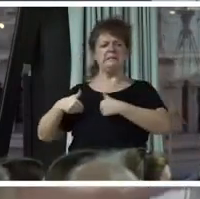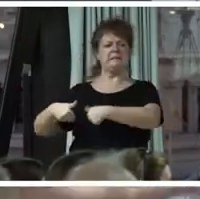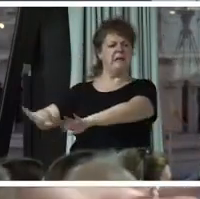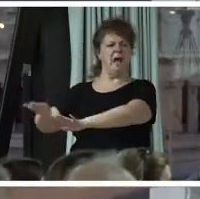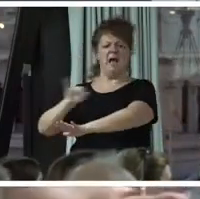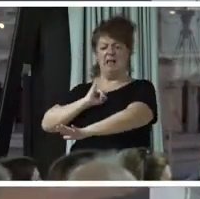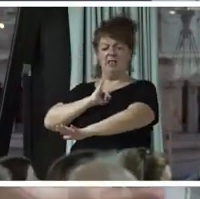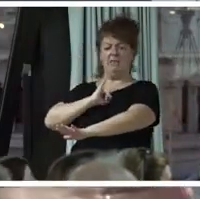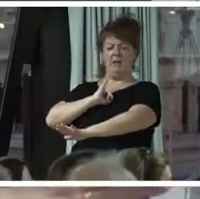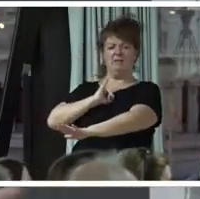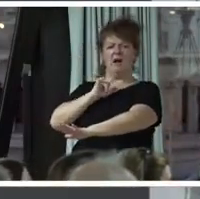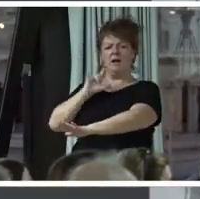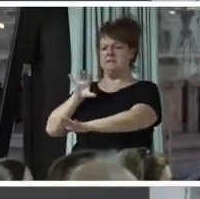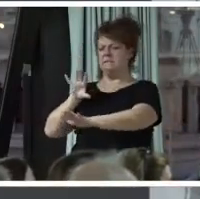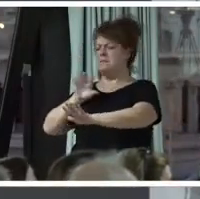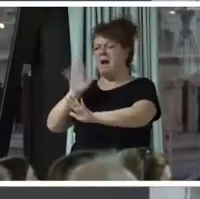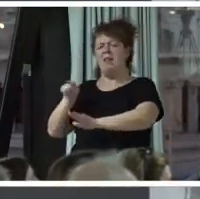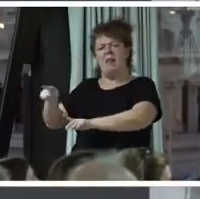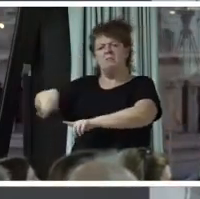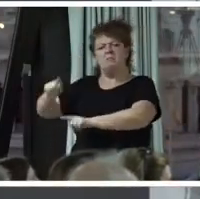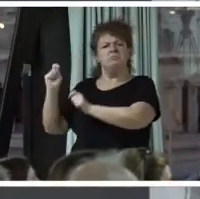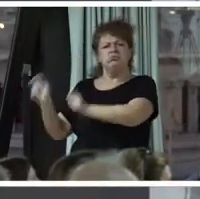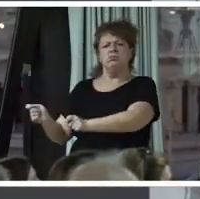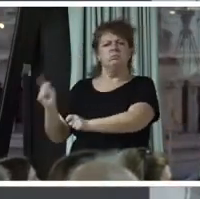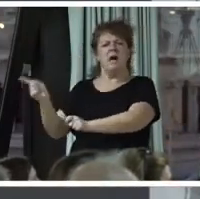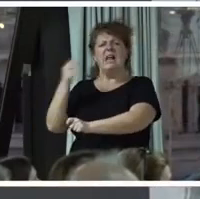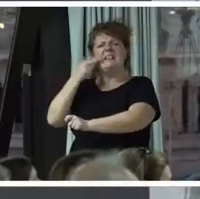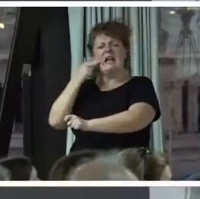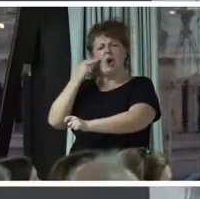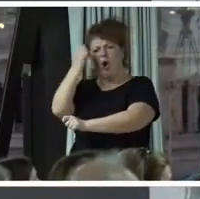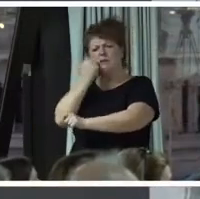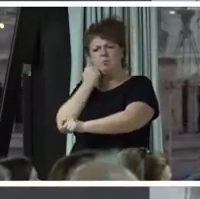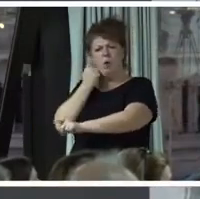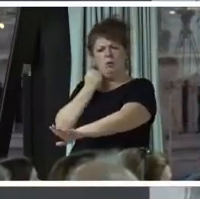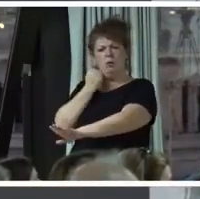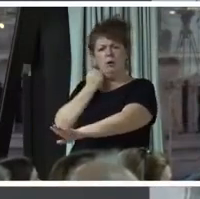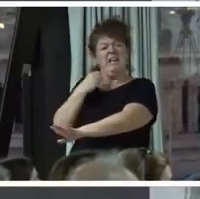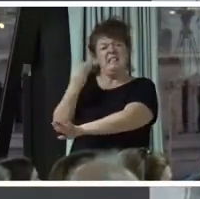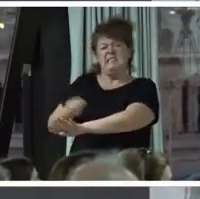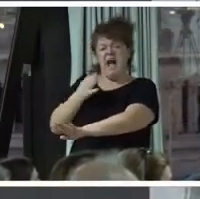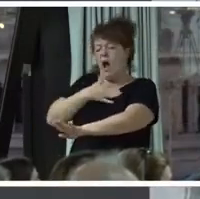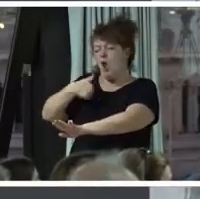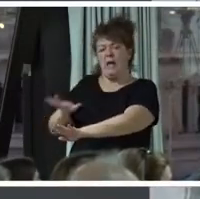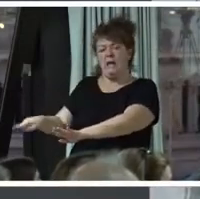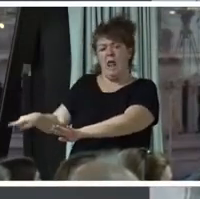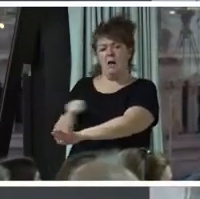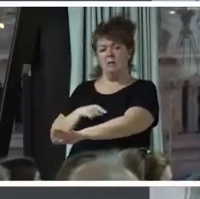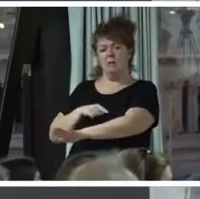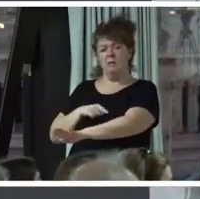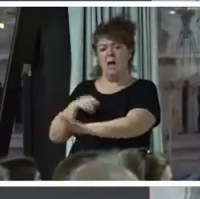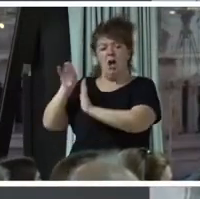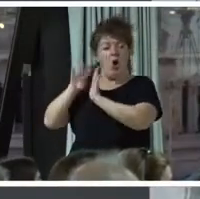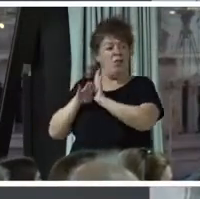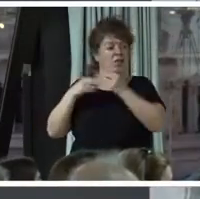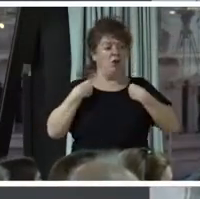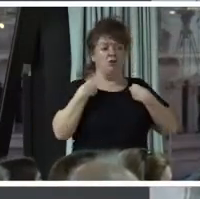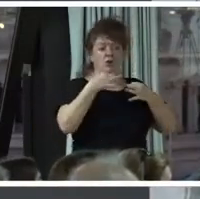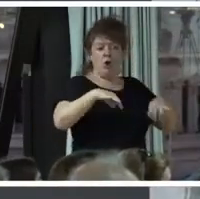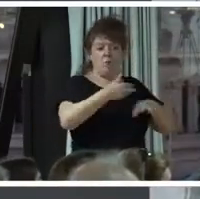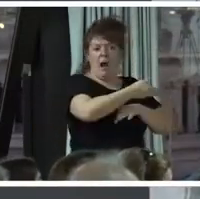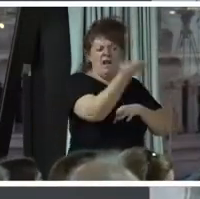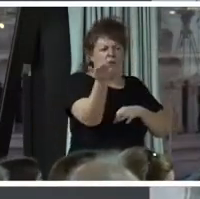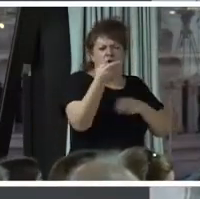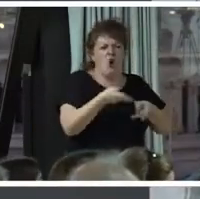identificación con el terrorismo como estaba explicando Amira que permite que se le haga a esta población lo que en condiciones normales no se